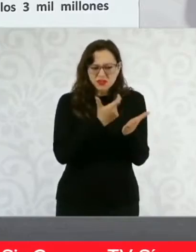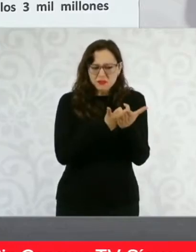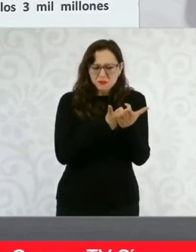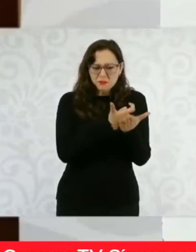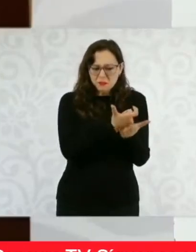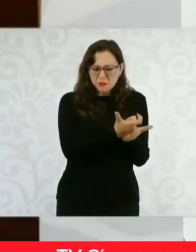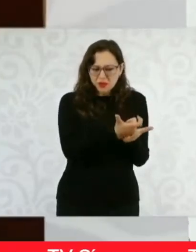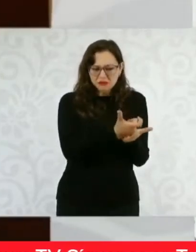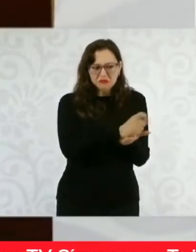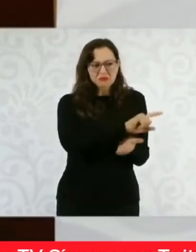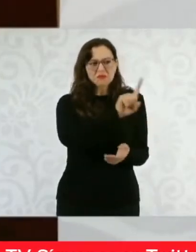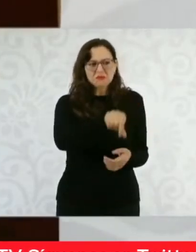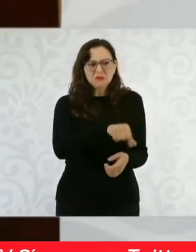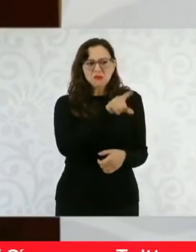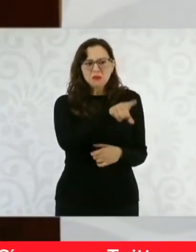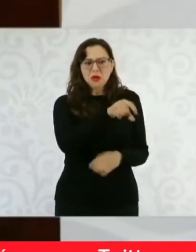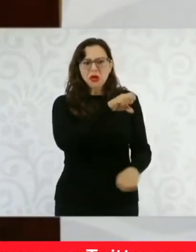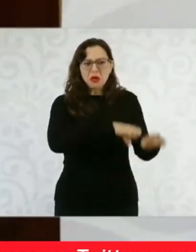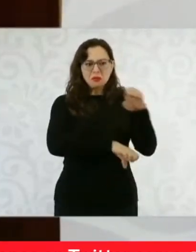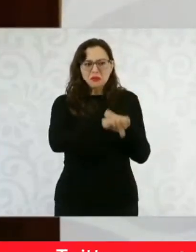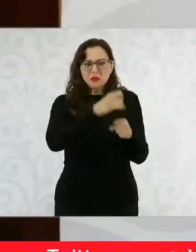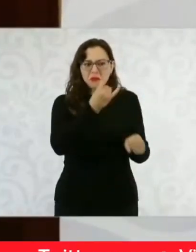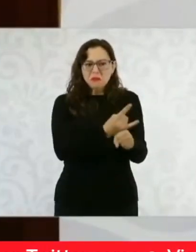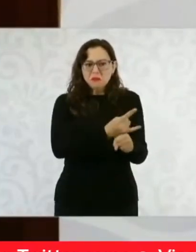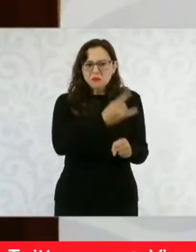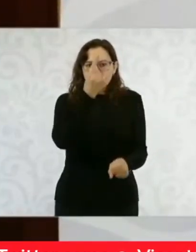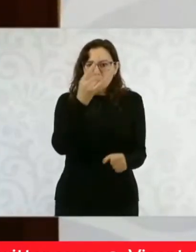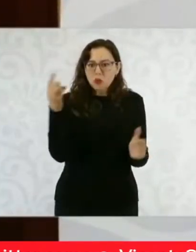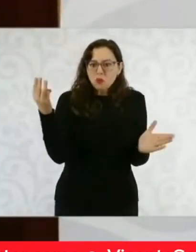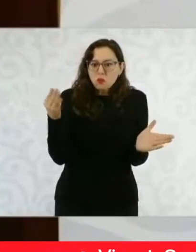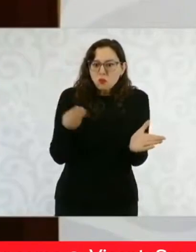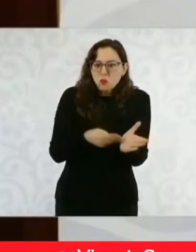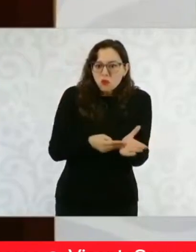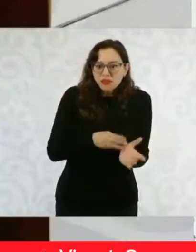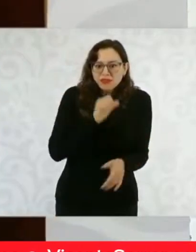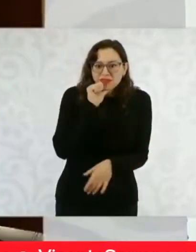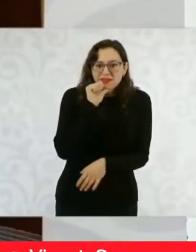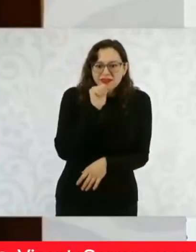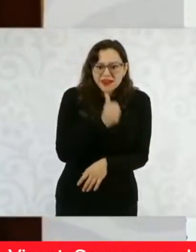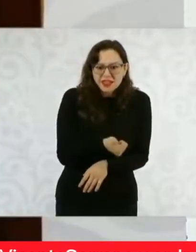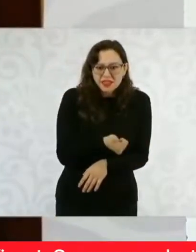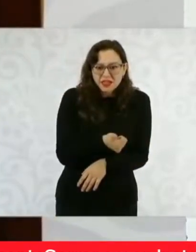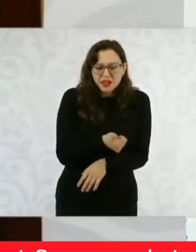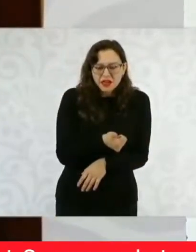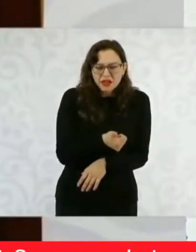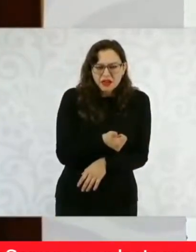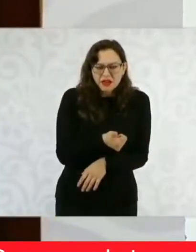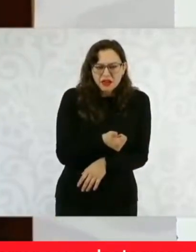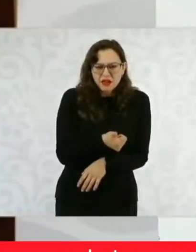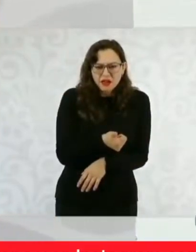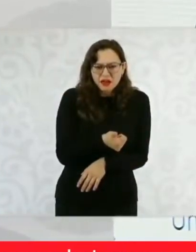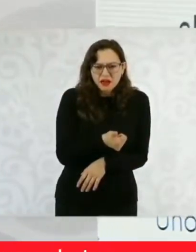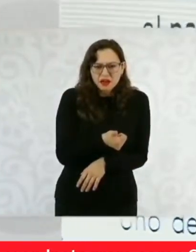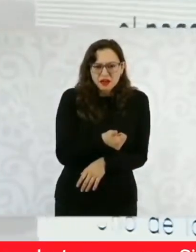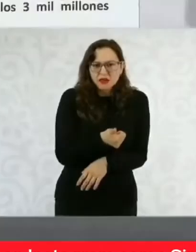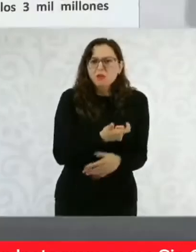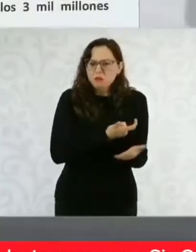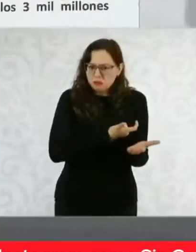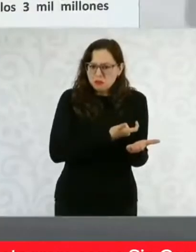a partir de un incumplimiento que debió haber sido una penalización, en lugar de penalizar, pagas, pero